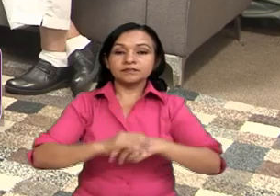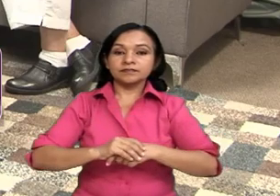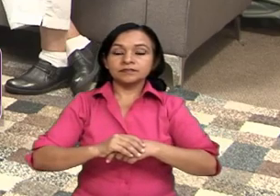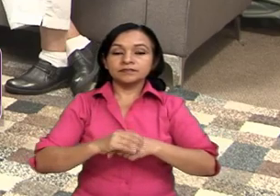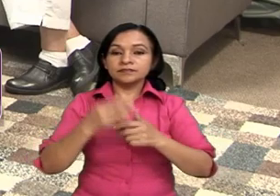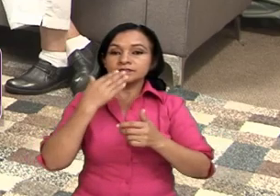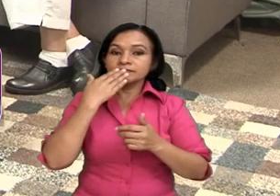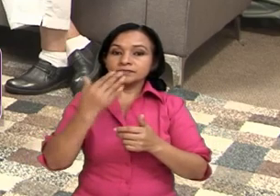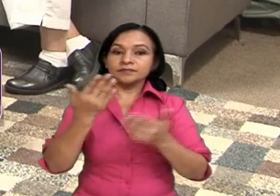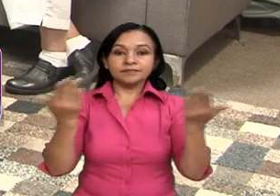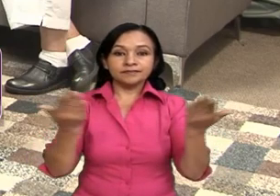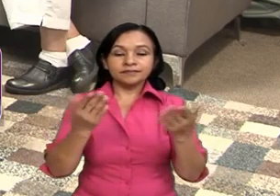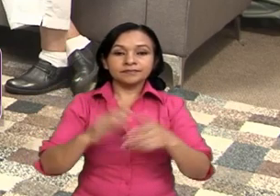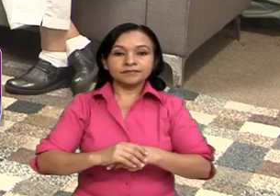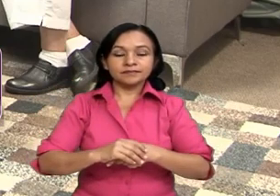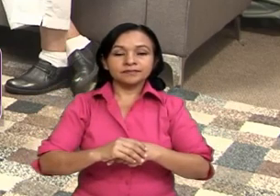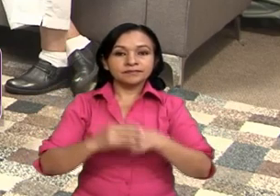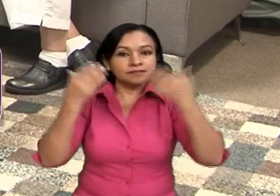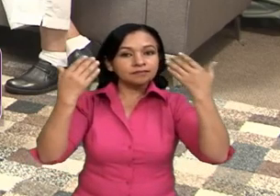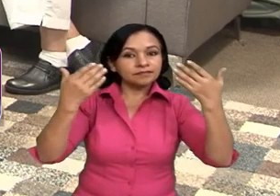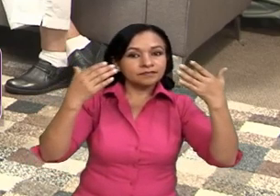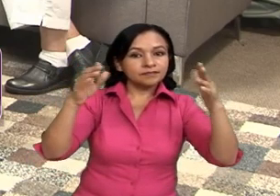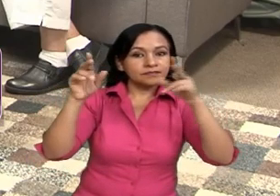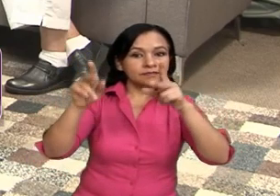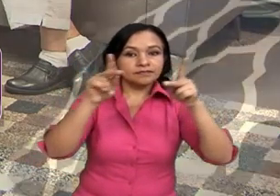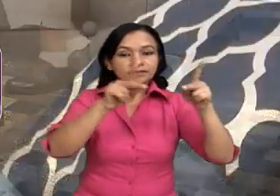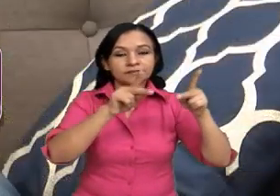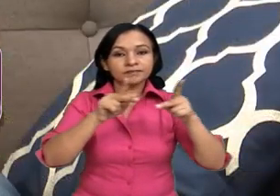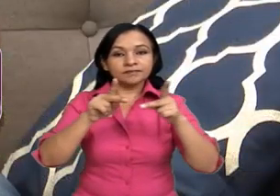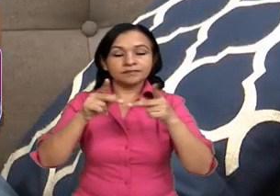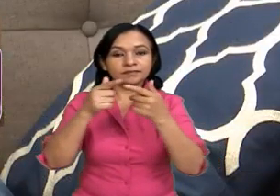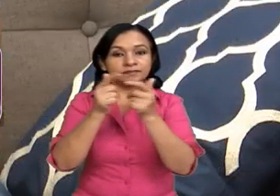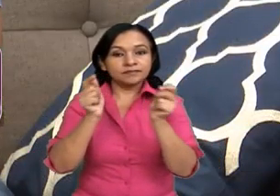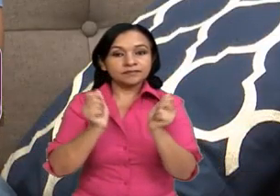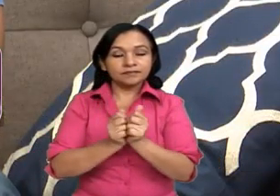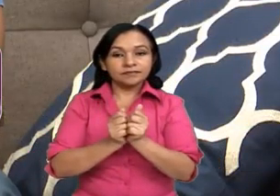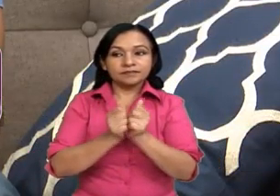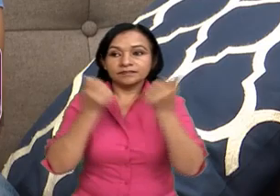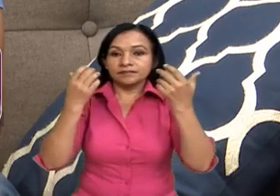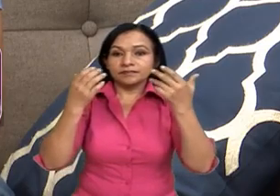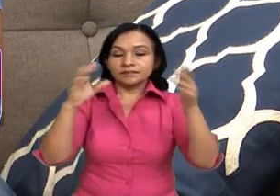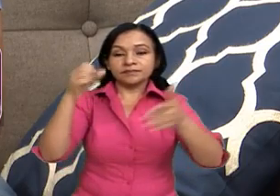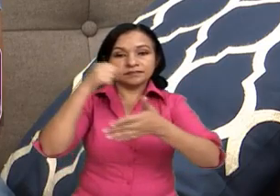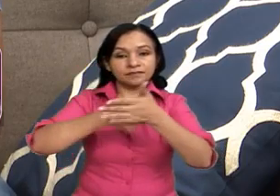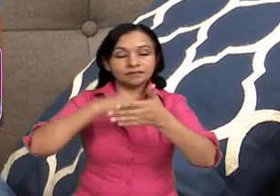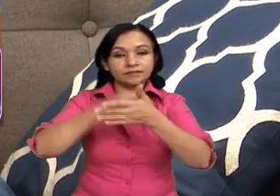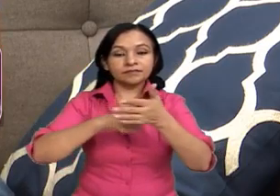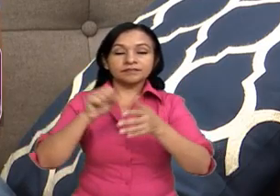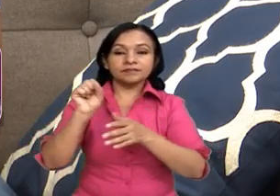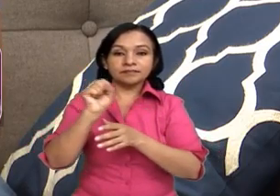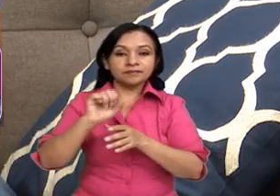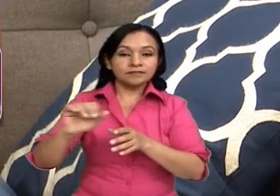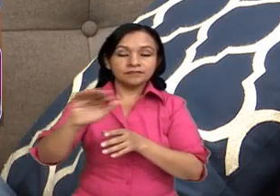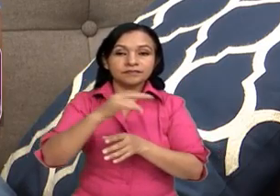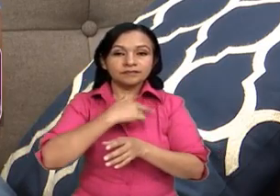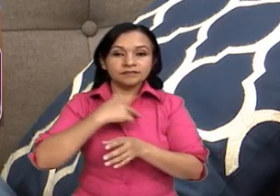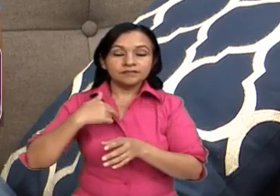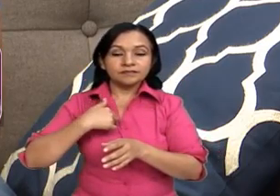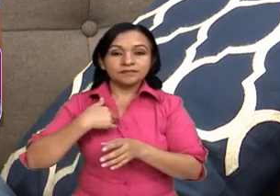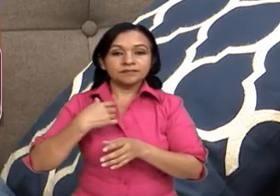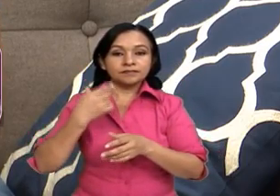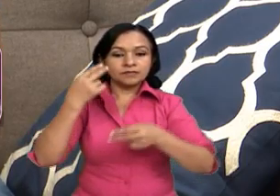bueno, creo que para cualquiera luchador, cualquier líder sindical, cualquiera luchadora social, que sea, al escuchar